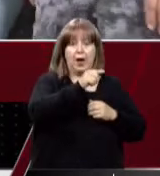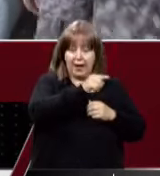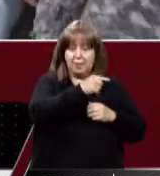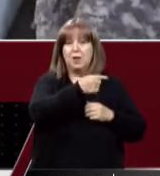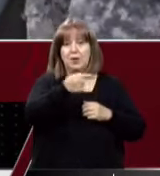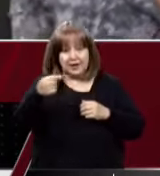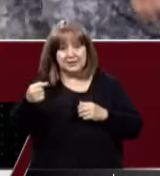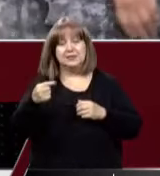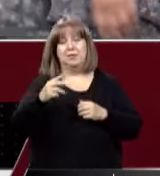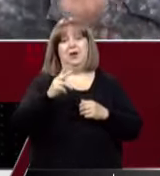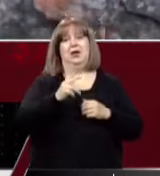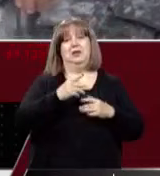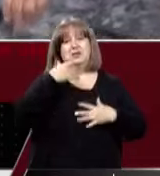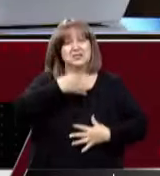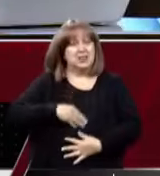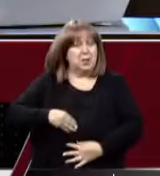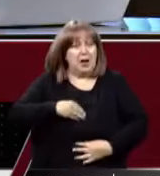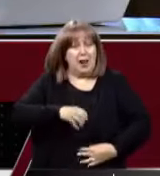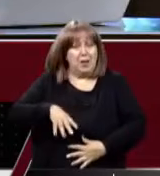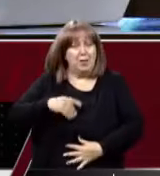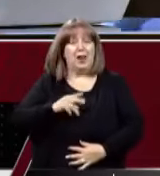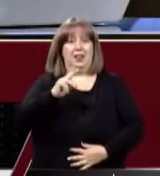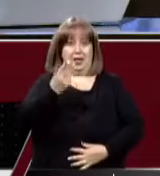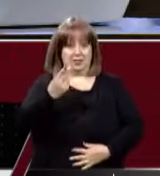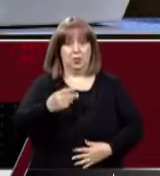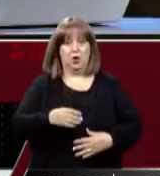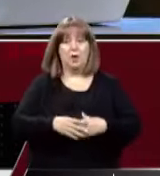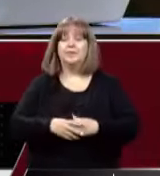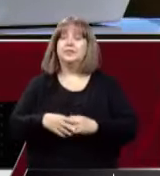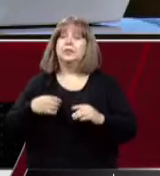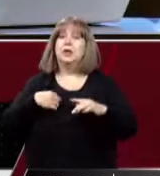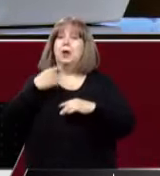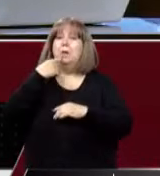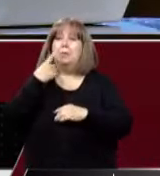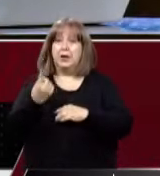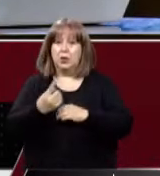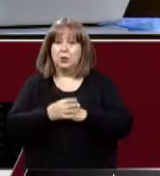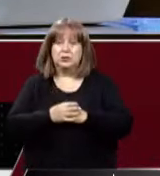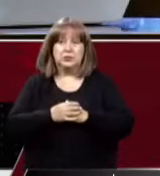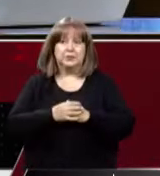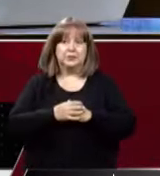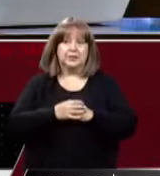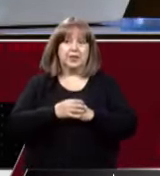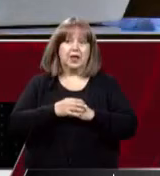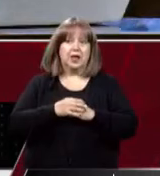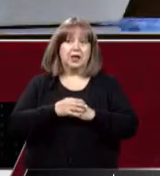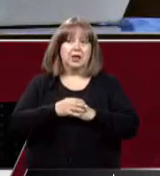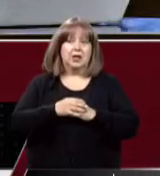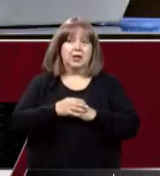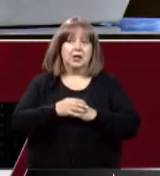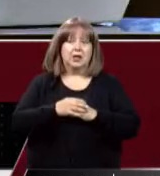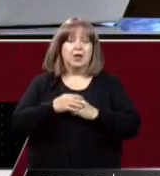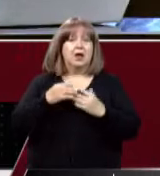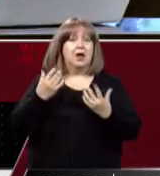bueno, justamente, claro. ¿Sí? Sí, preguntarle a Soledad si alguna vez sospechó de Karen de alguna actitud frente